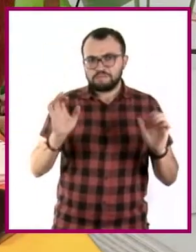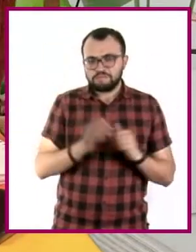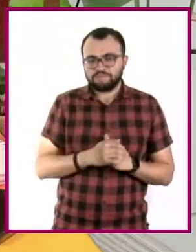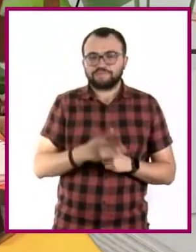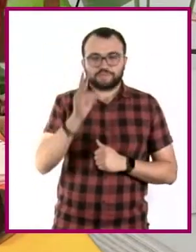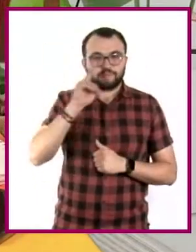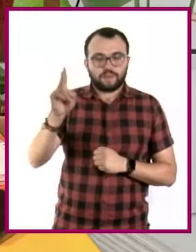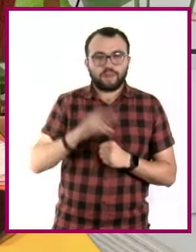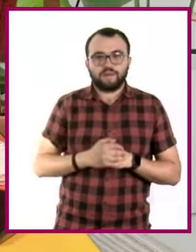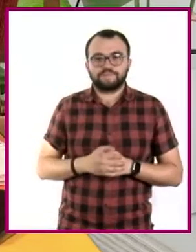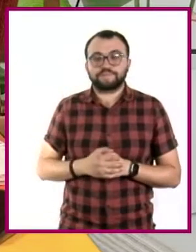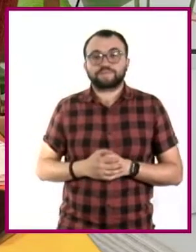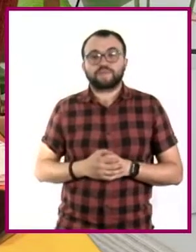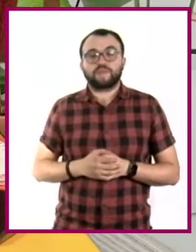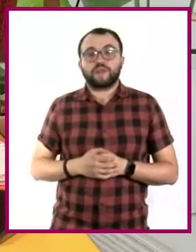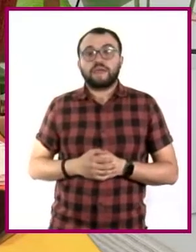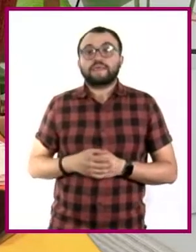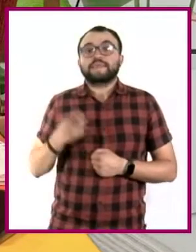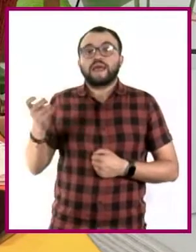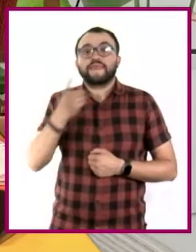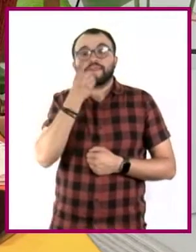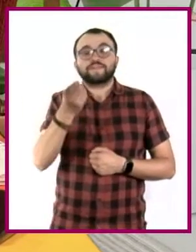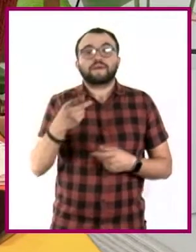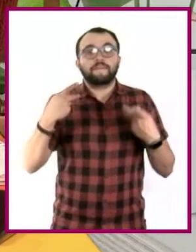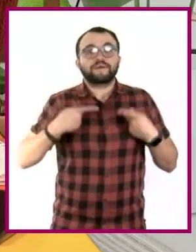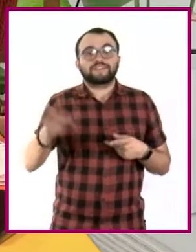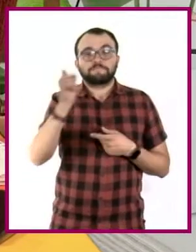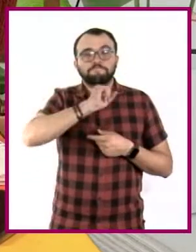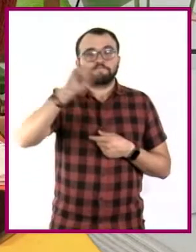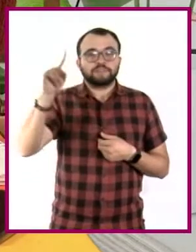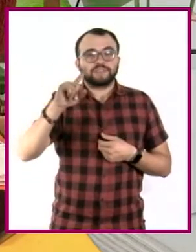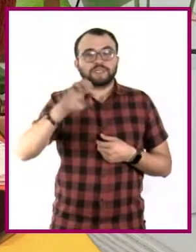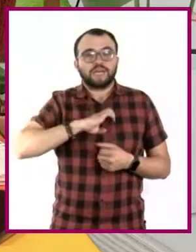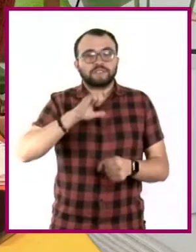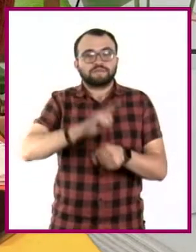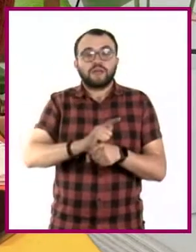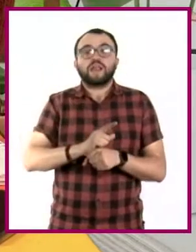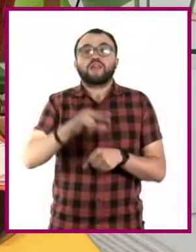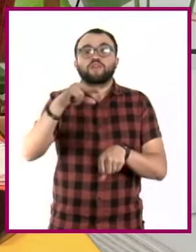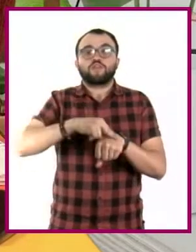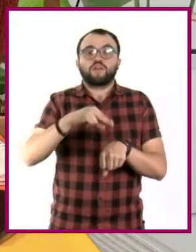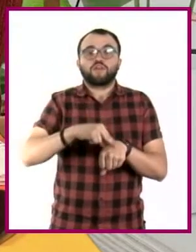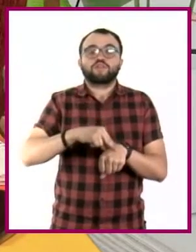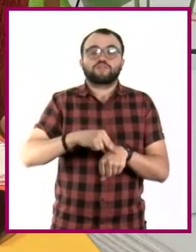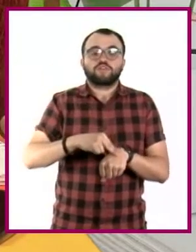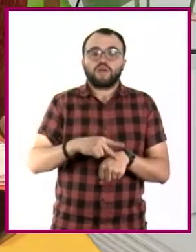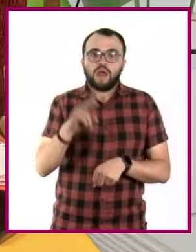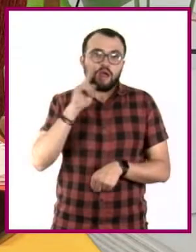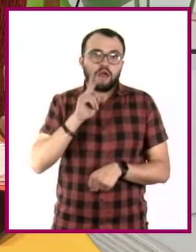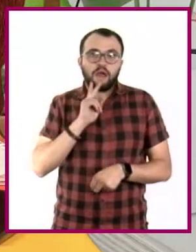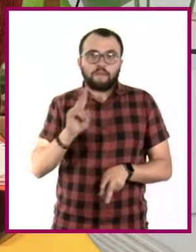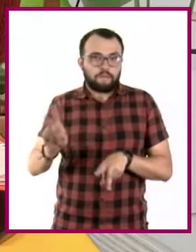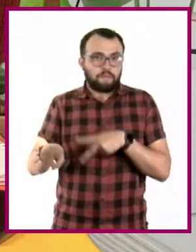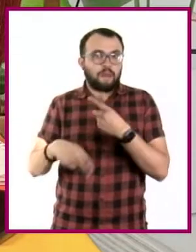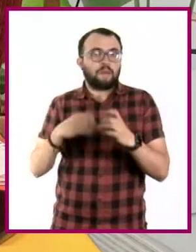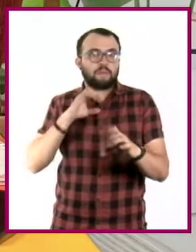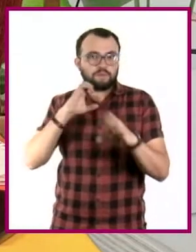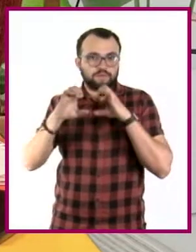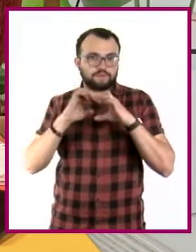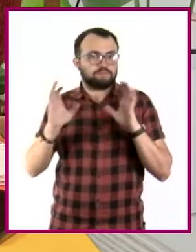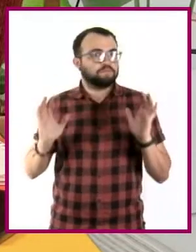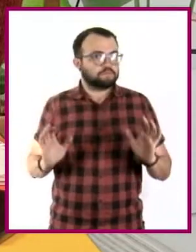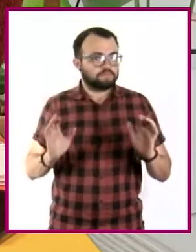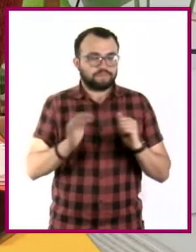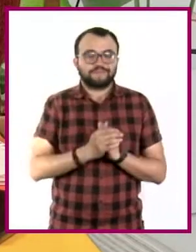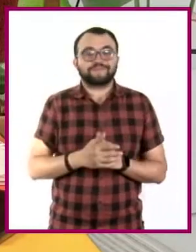Mira, aquí mencionan a una especialista, la doctora Valeria Leal Ramírez. ¿Qué te parece si la entrevistamos? Me